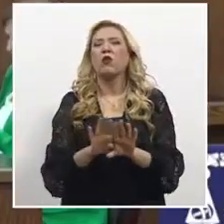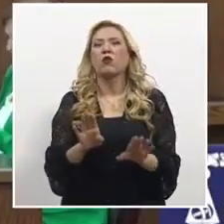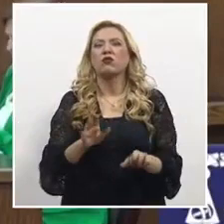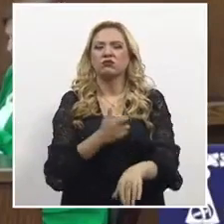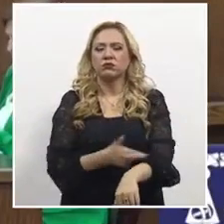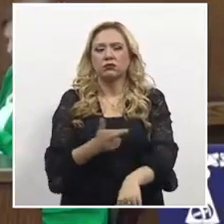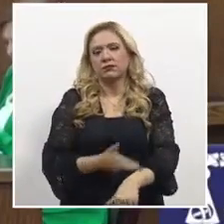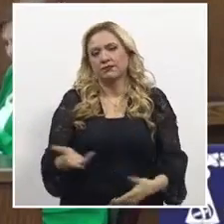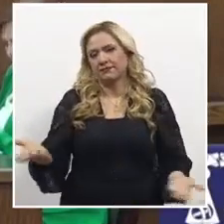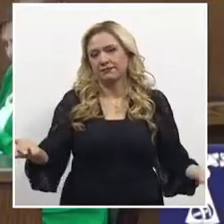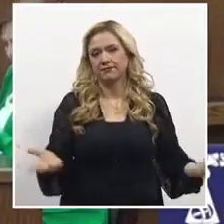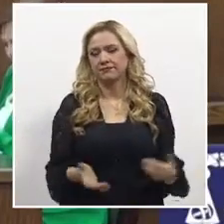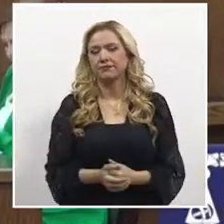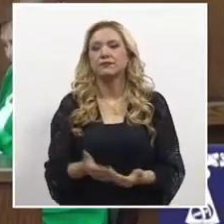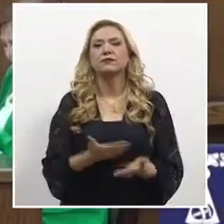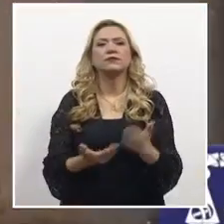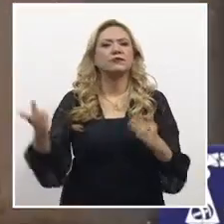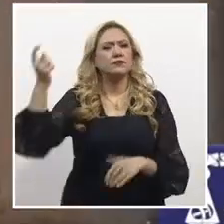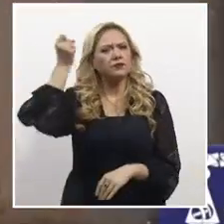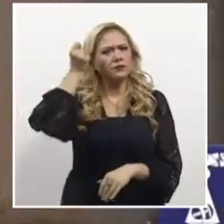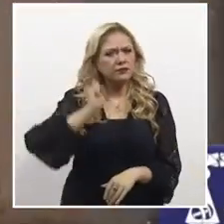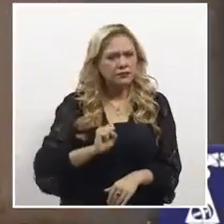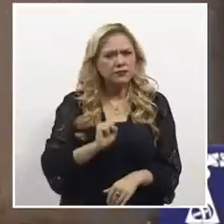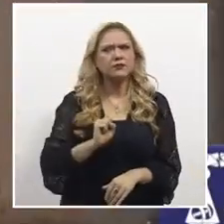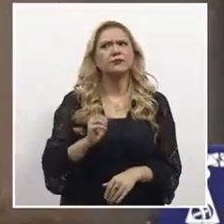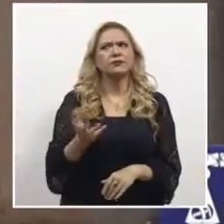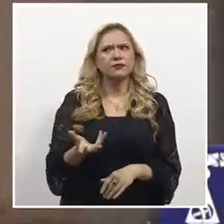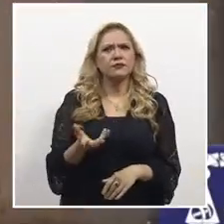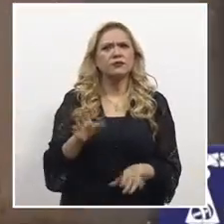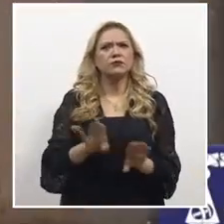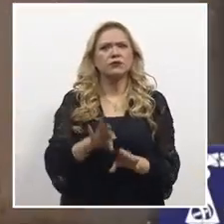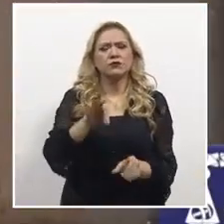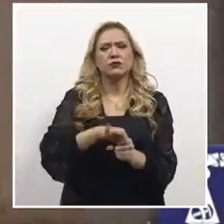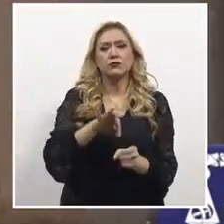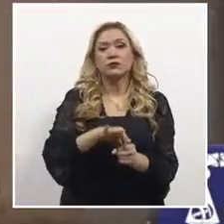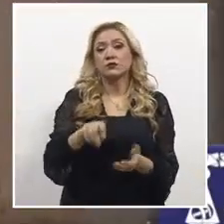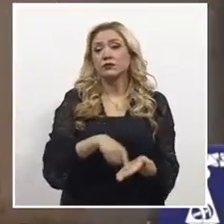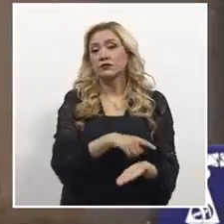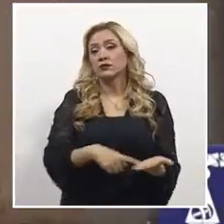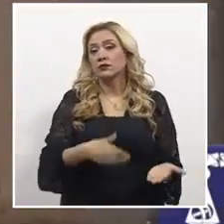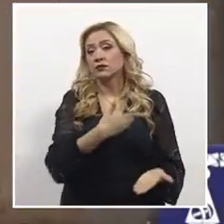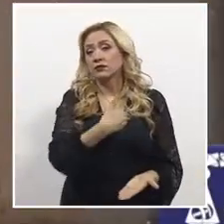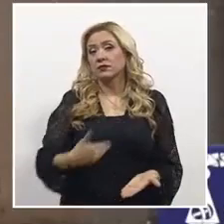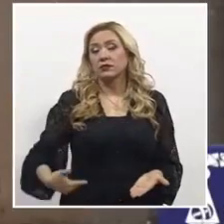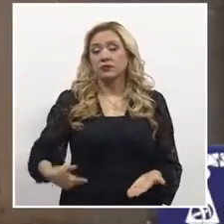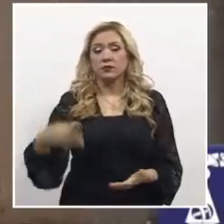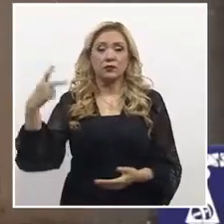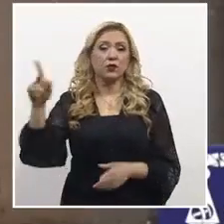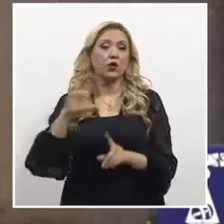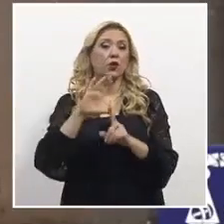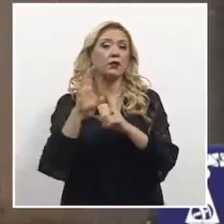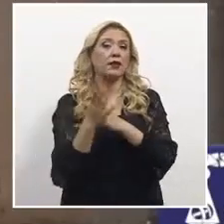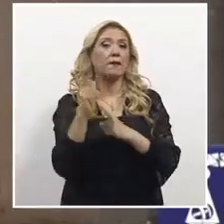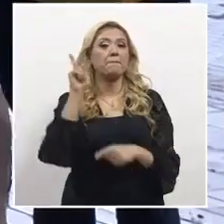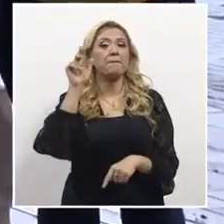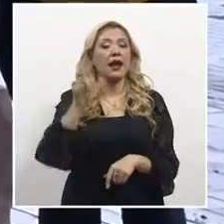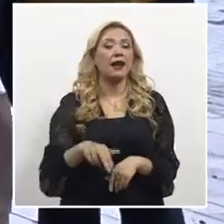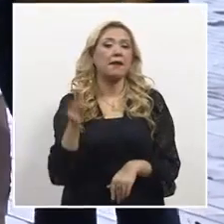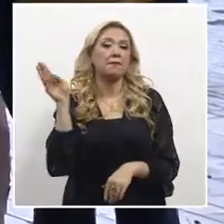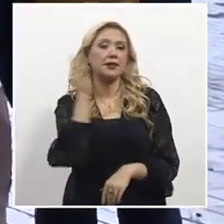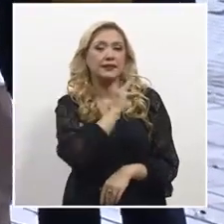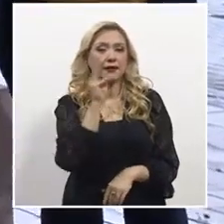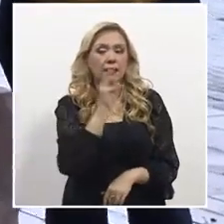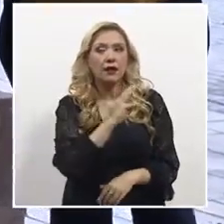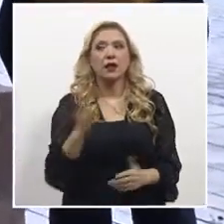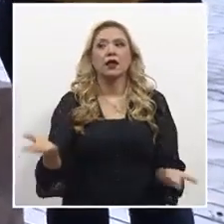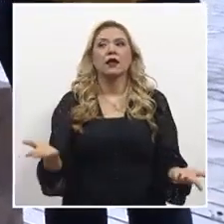del Tribunal Electoral de Sinaloa en torno a los resultados de la elección de la presidencia del Comité Directivo Municipal del PAN en Mazatlán, pues